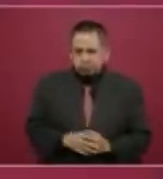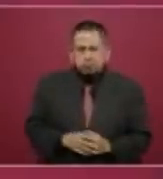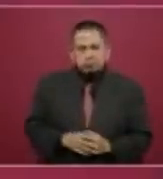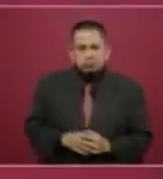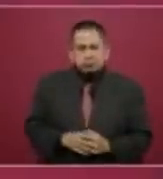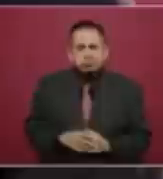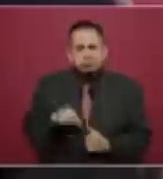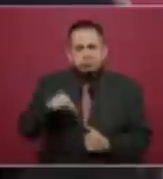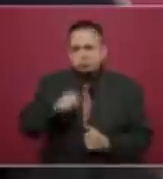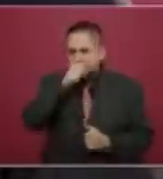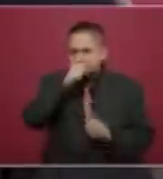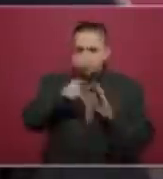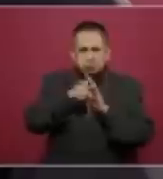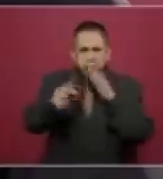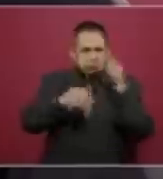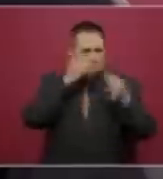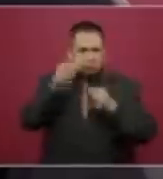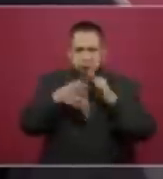rueda de prensa,